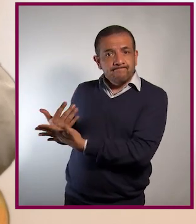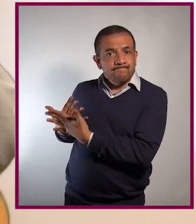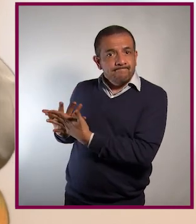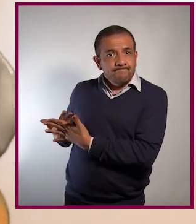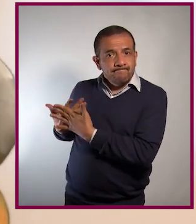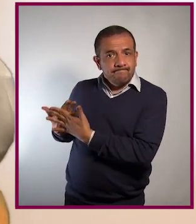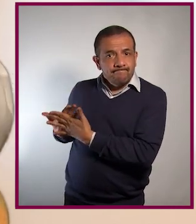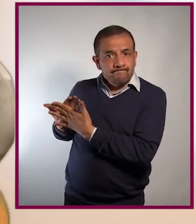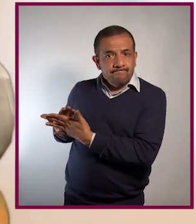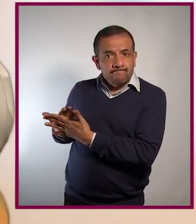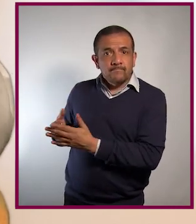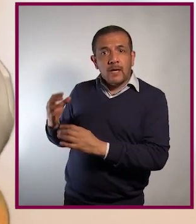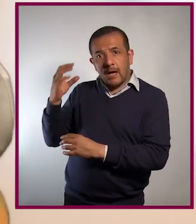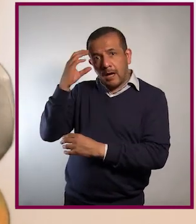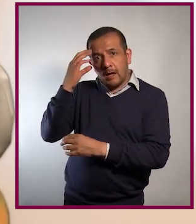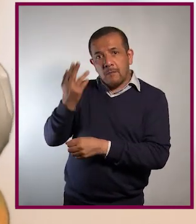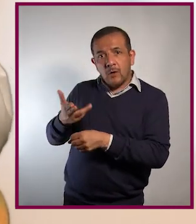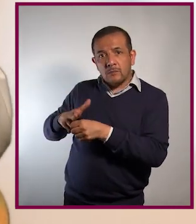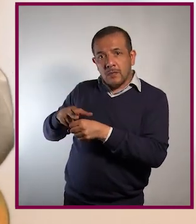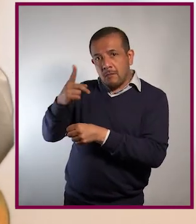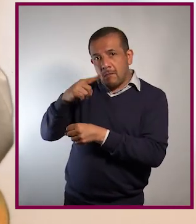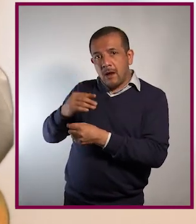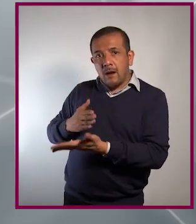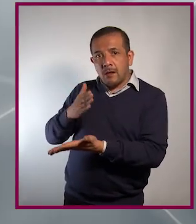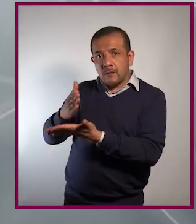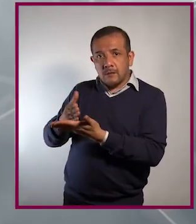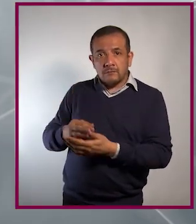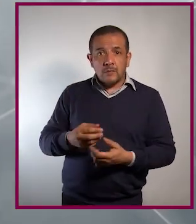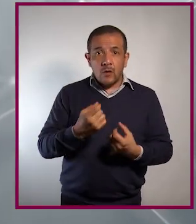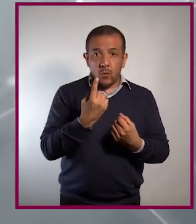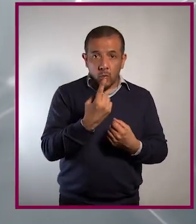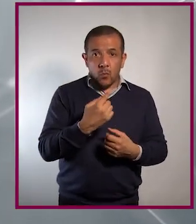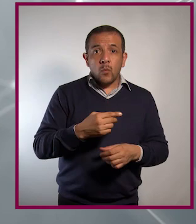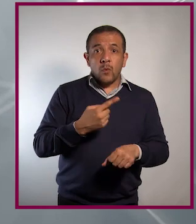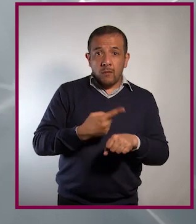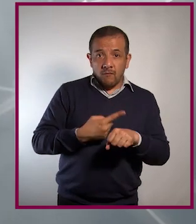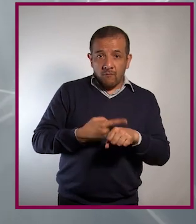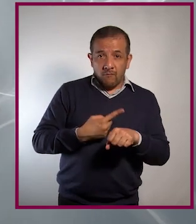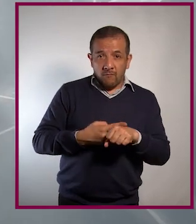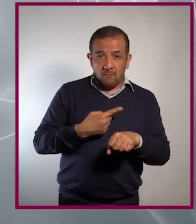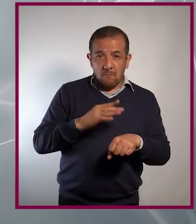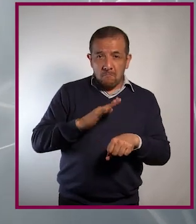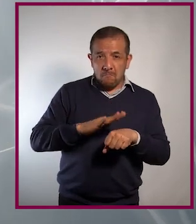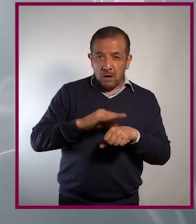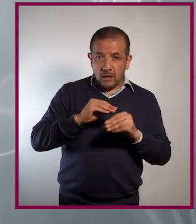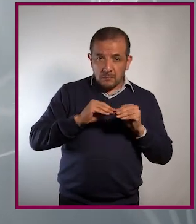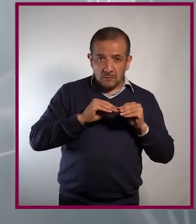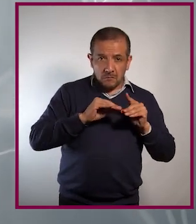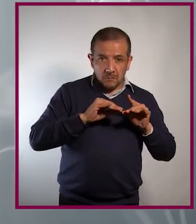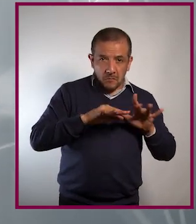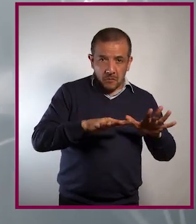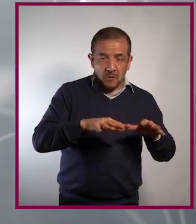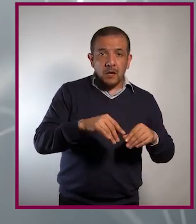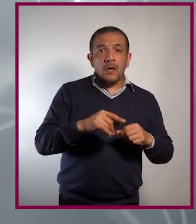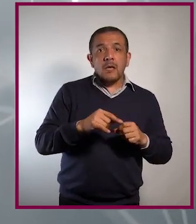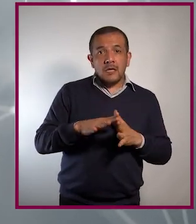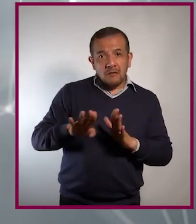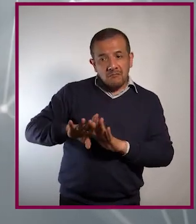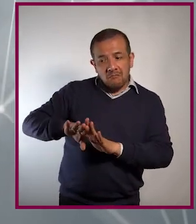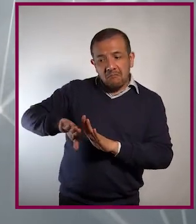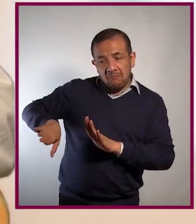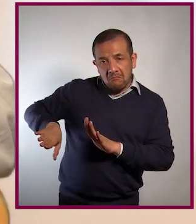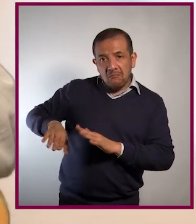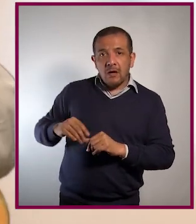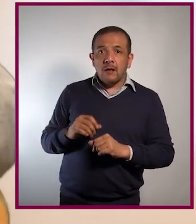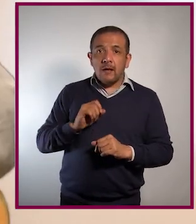casa esperando camas de hospital disponibles. Una de las enfermedades más desplazadas durante la pandemia fue la